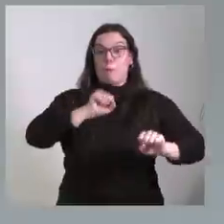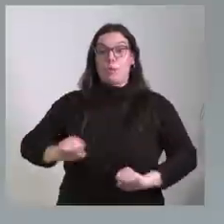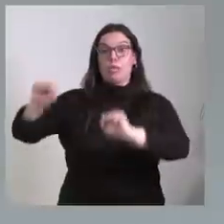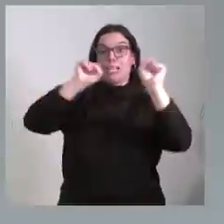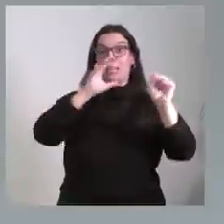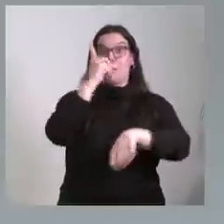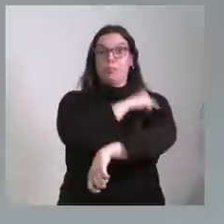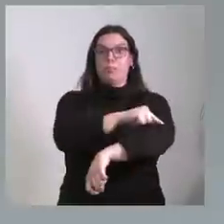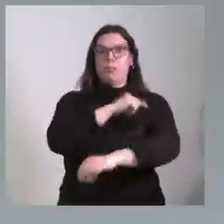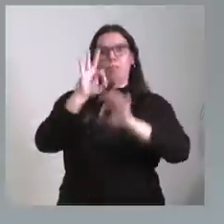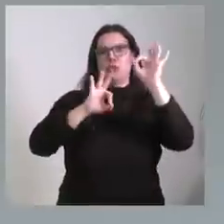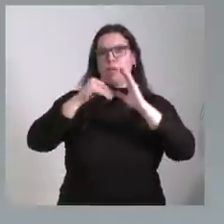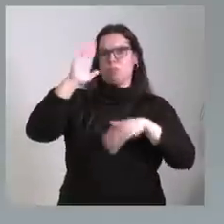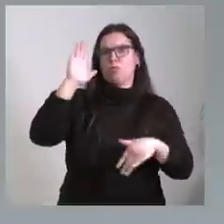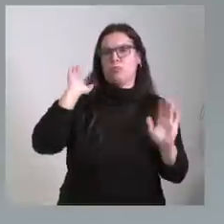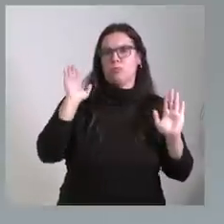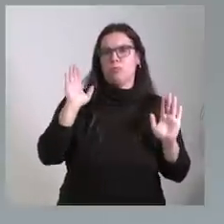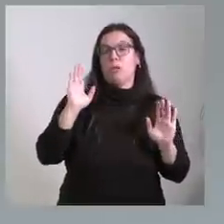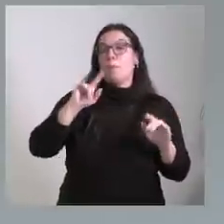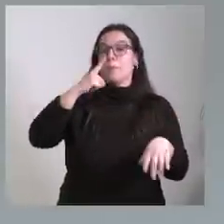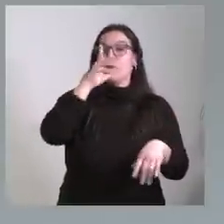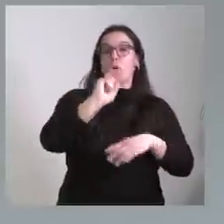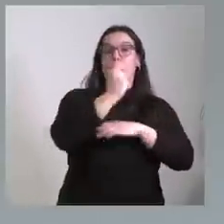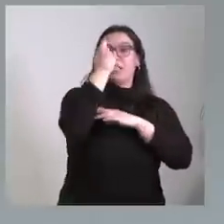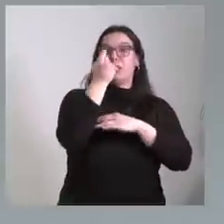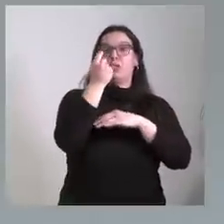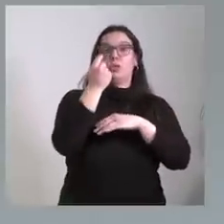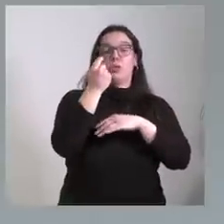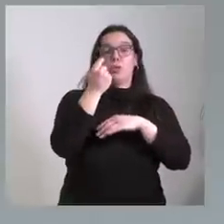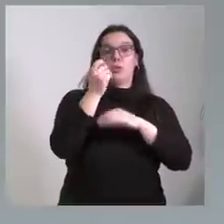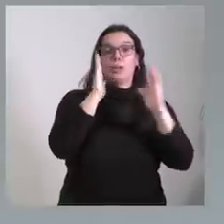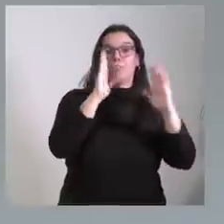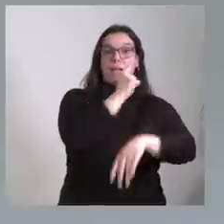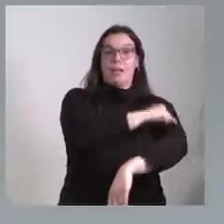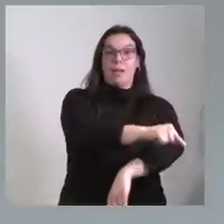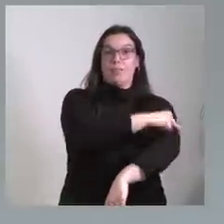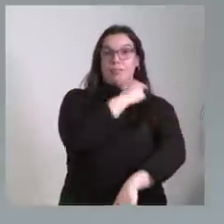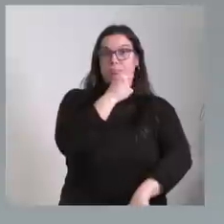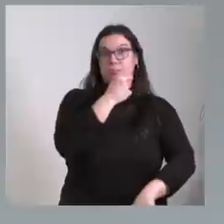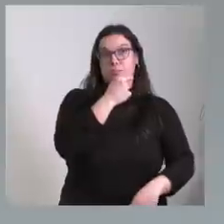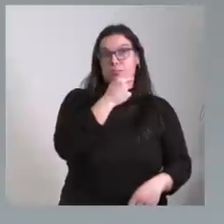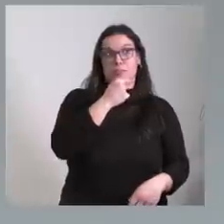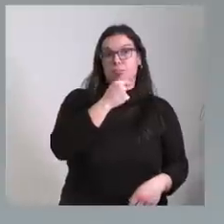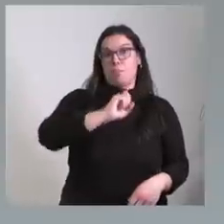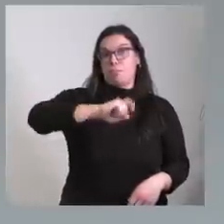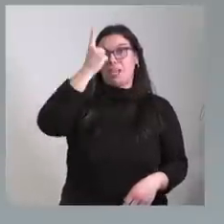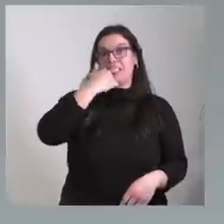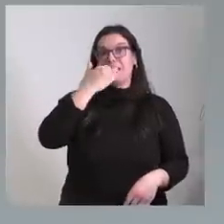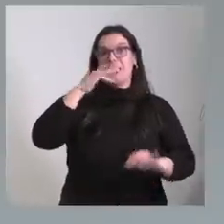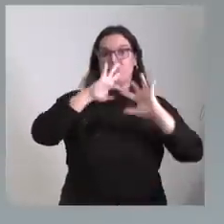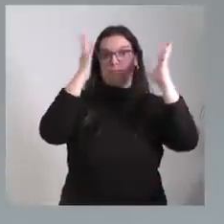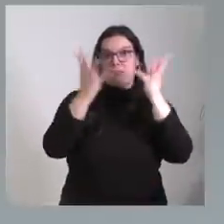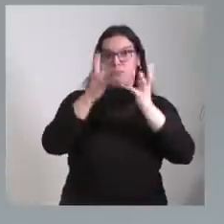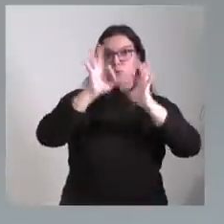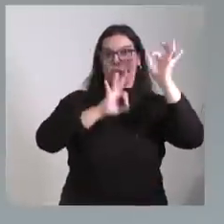lo es tanto como consecuencia del éxito en la campaña de vacunación que es de los mayores a nivel mundial en porcentaje de la población vacunada